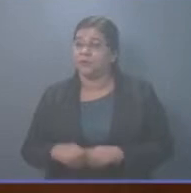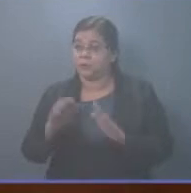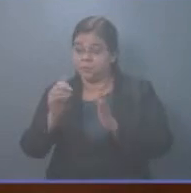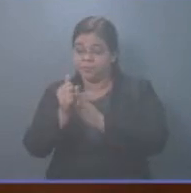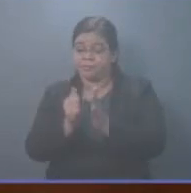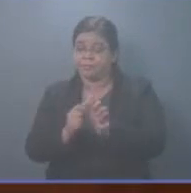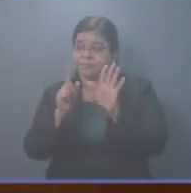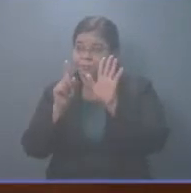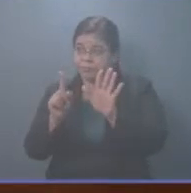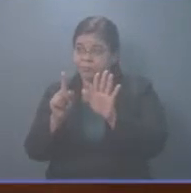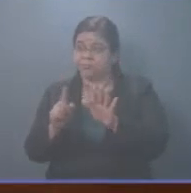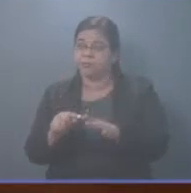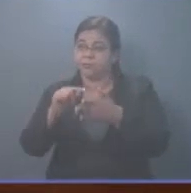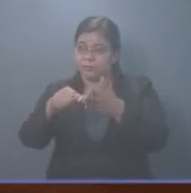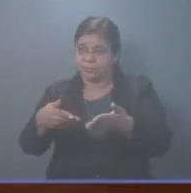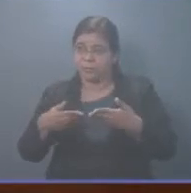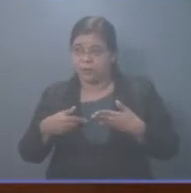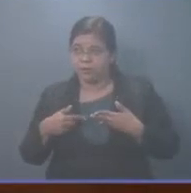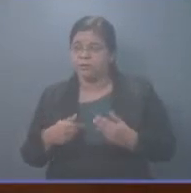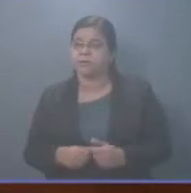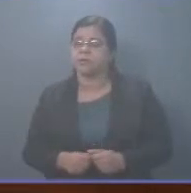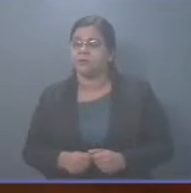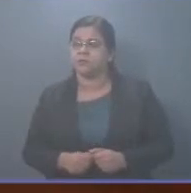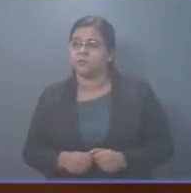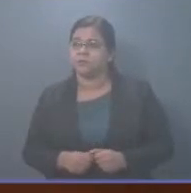Artículo 6, relativo a derechos.